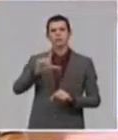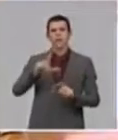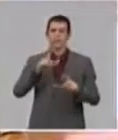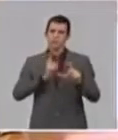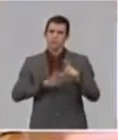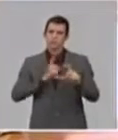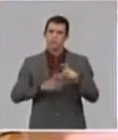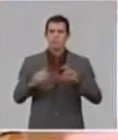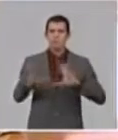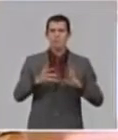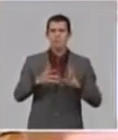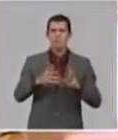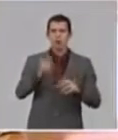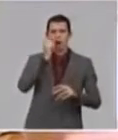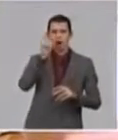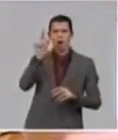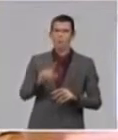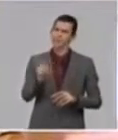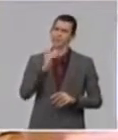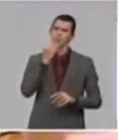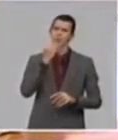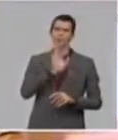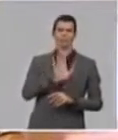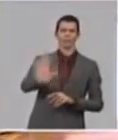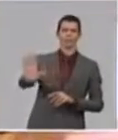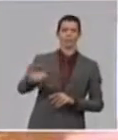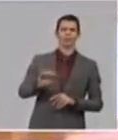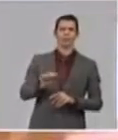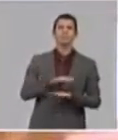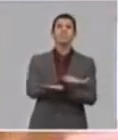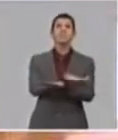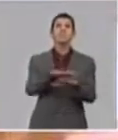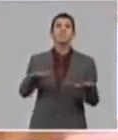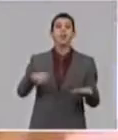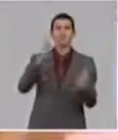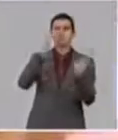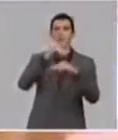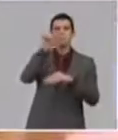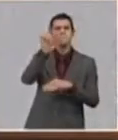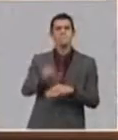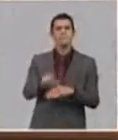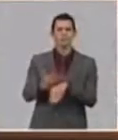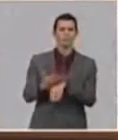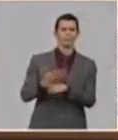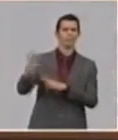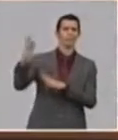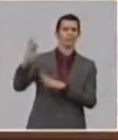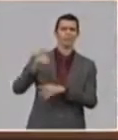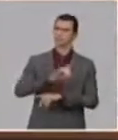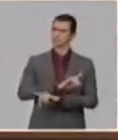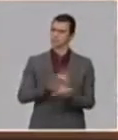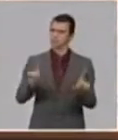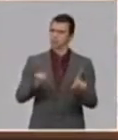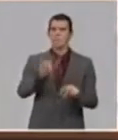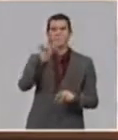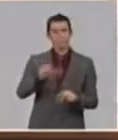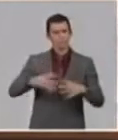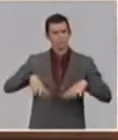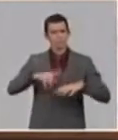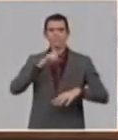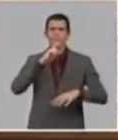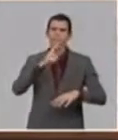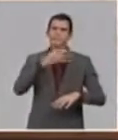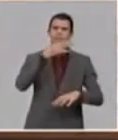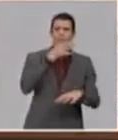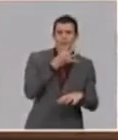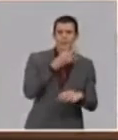está condenada al fracaso. Las personas vulnerables no sobran. Las personas vulnerables están en